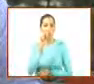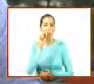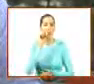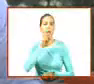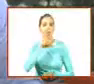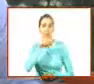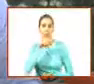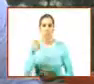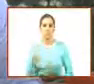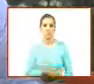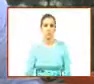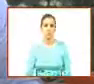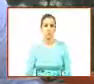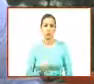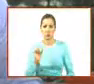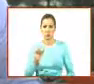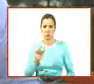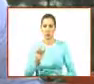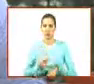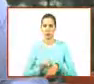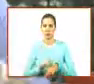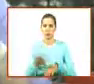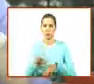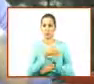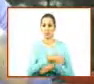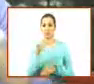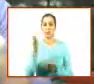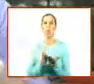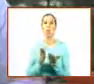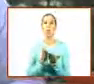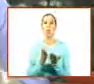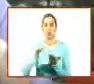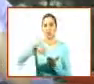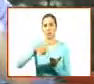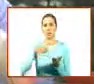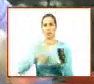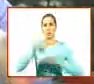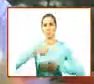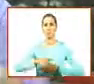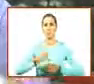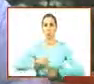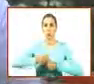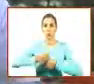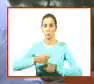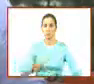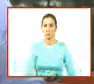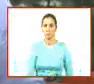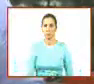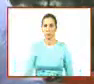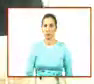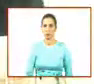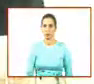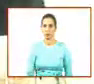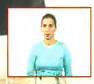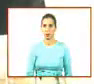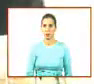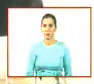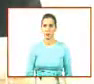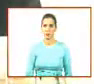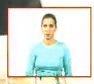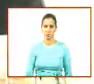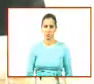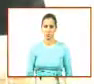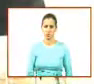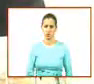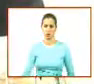Mesaros, realizada hace pocos instantes acá en la Escuela de Planificación en el Hipódromo. Escuchemos. La